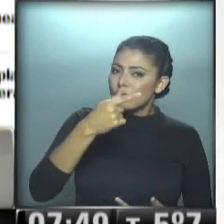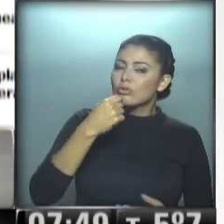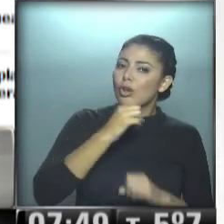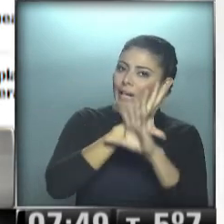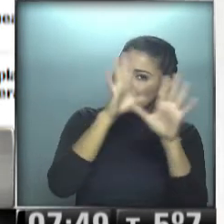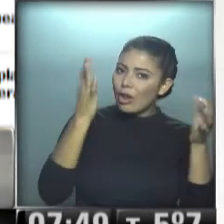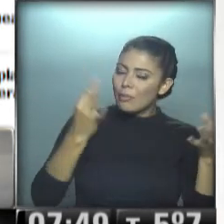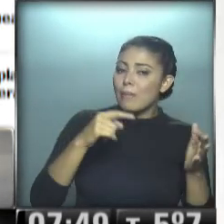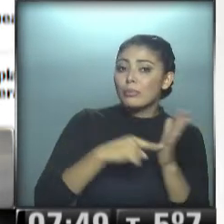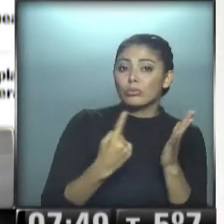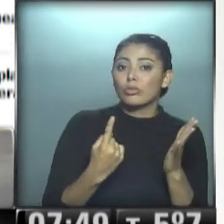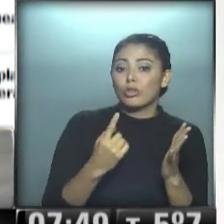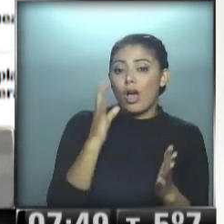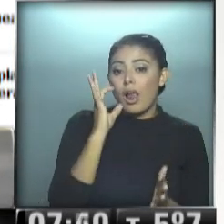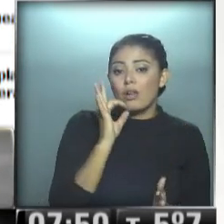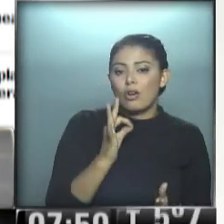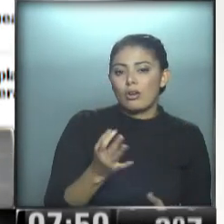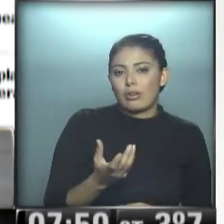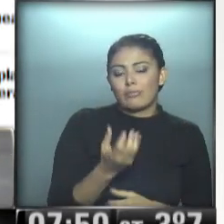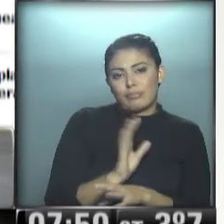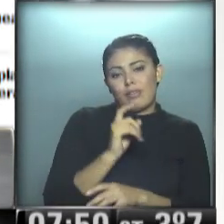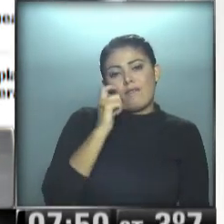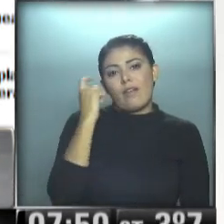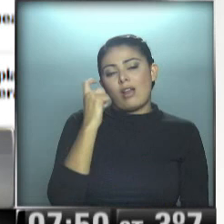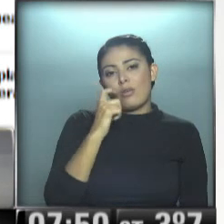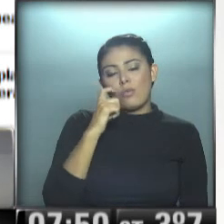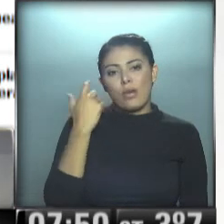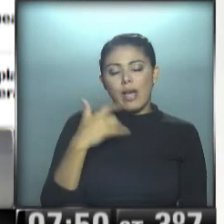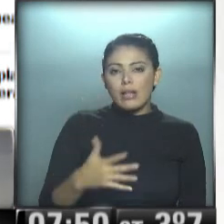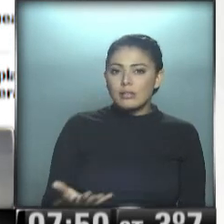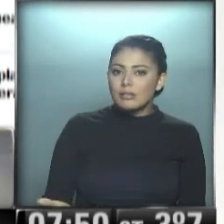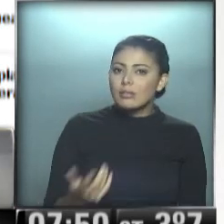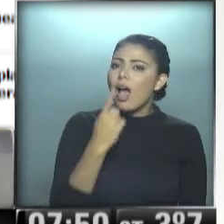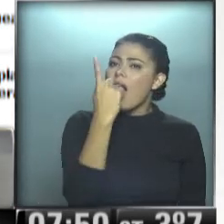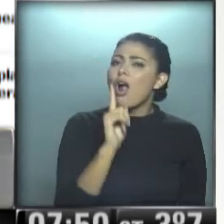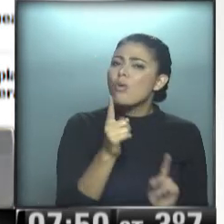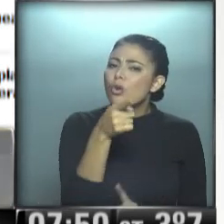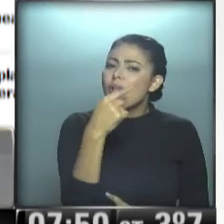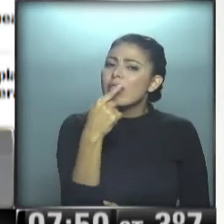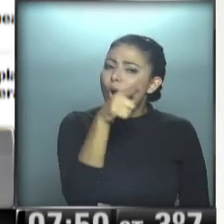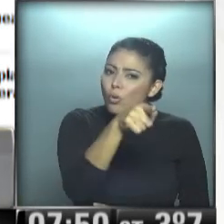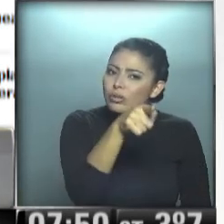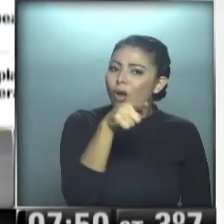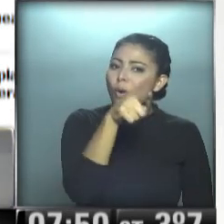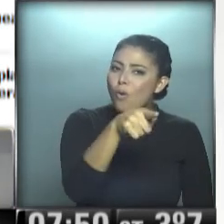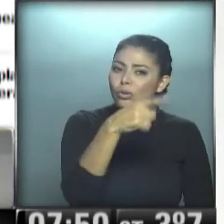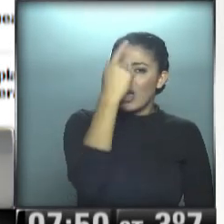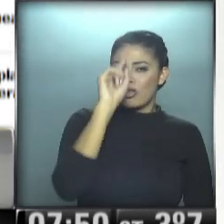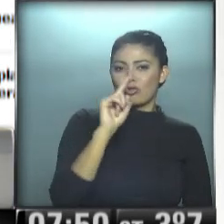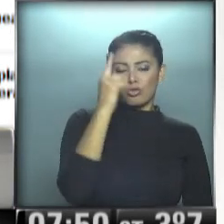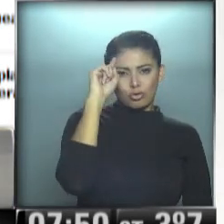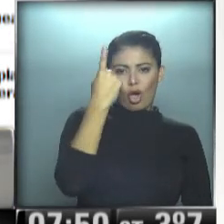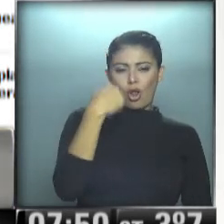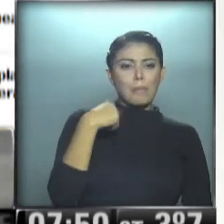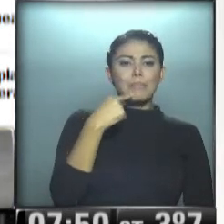aclararlo, pero es un hecho realmente bochornoso, ¿no? Digo, porque alguien le dijo a usted, y yo entiendo que usted no salió porque se le